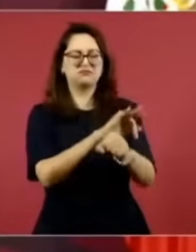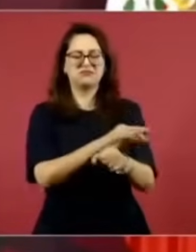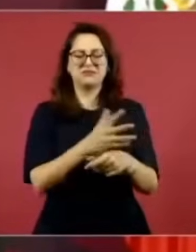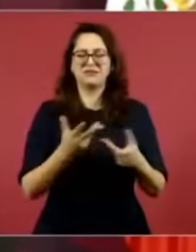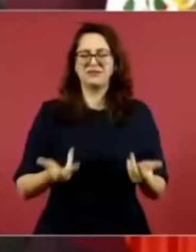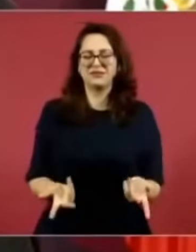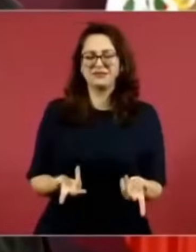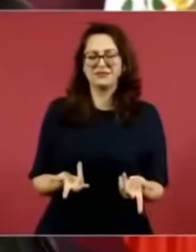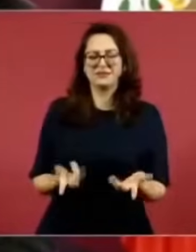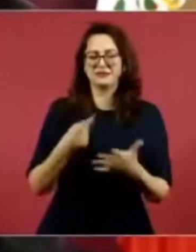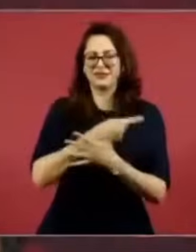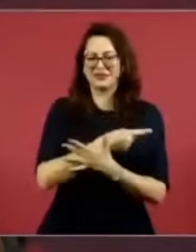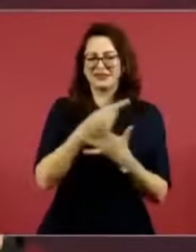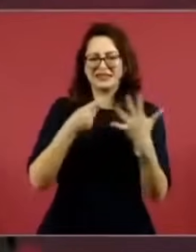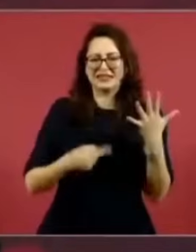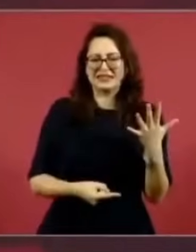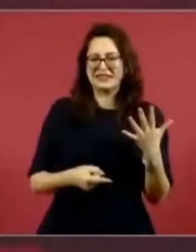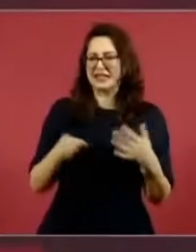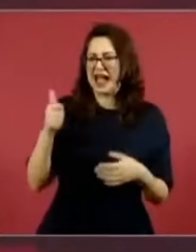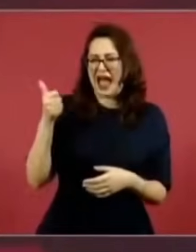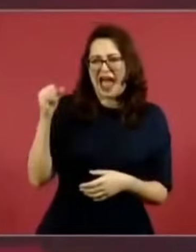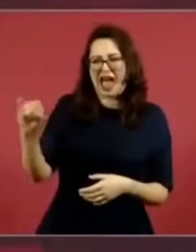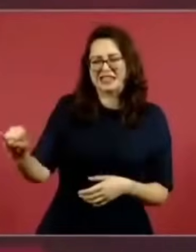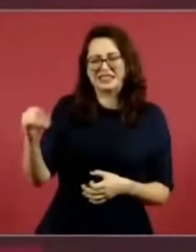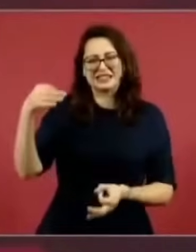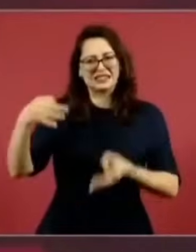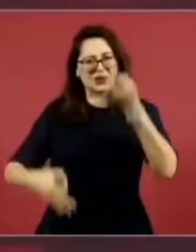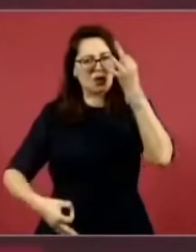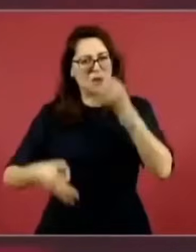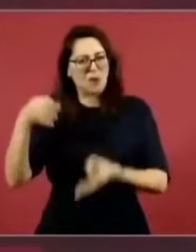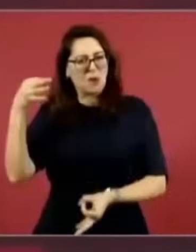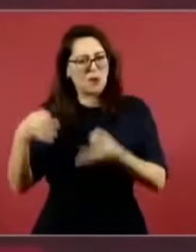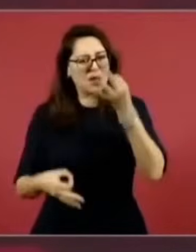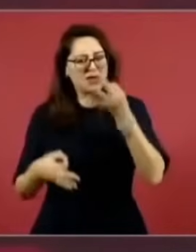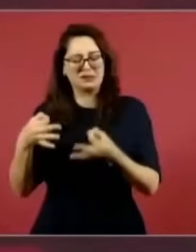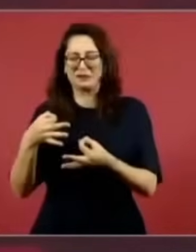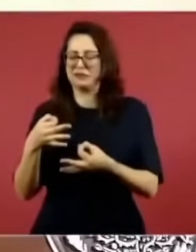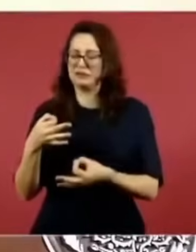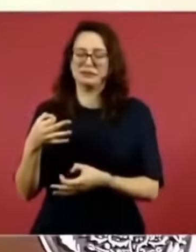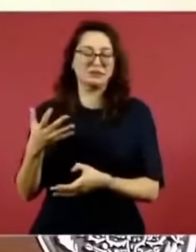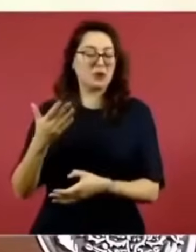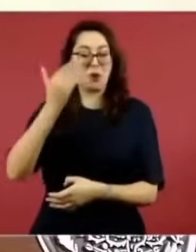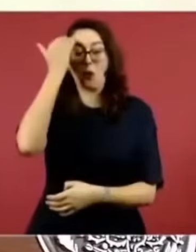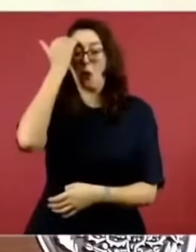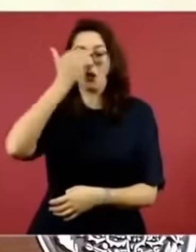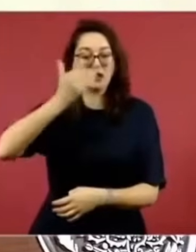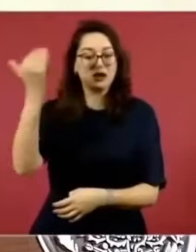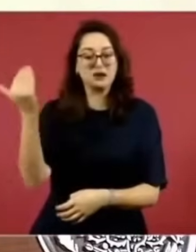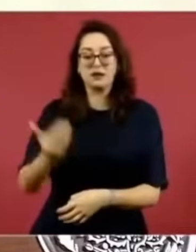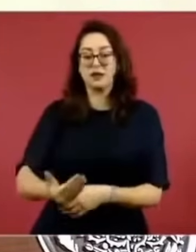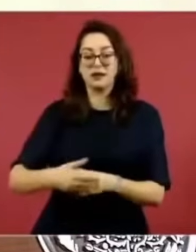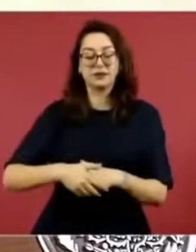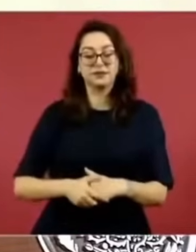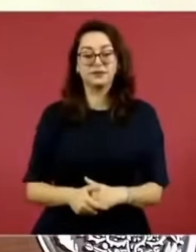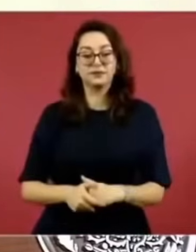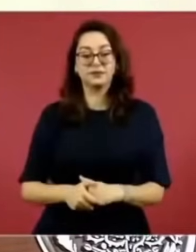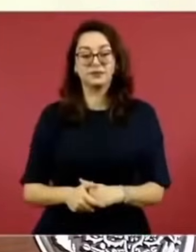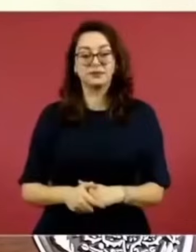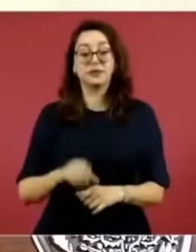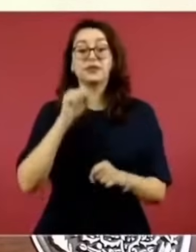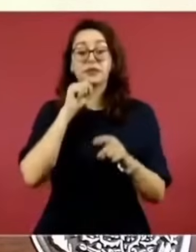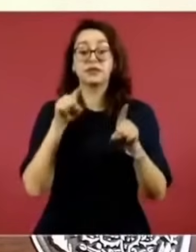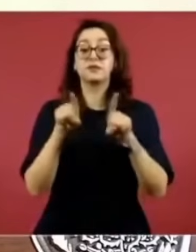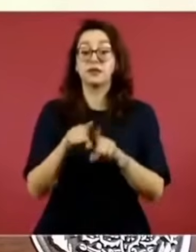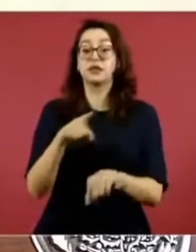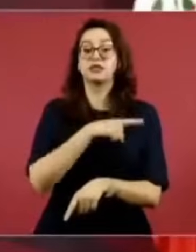Todo lo que se padece, ¿no?, en el Poder Judicial. También aclaro,